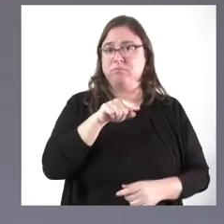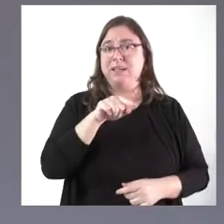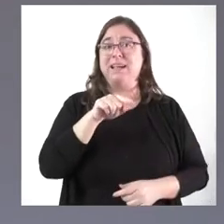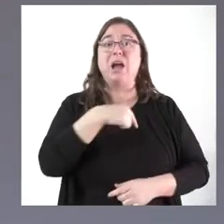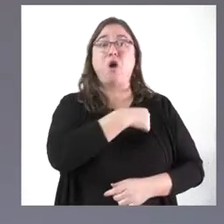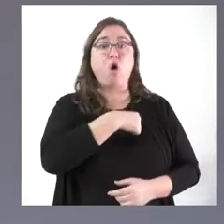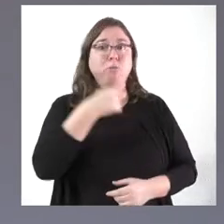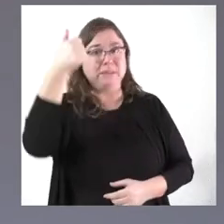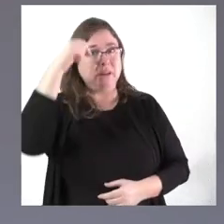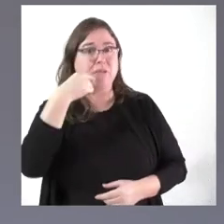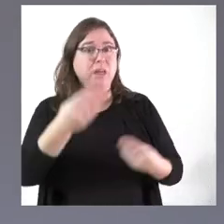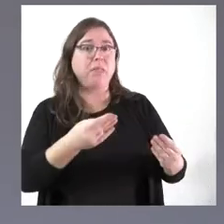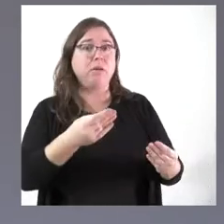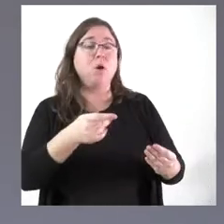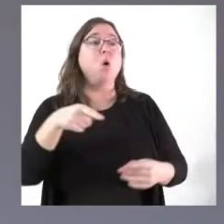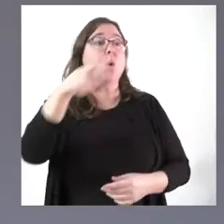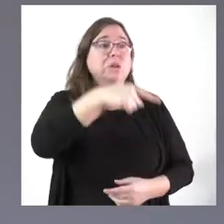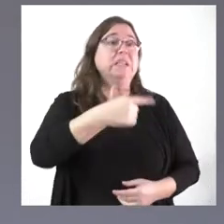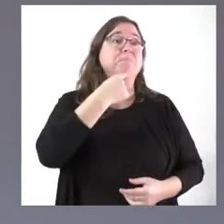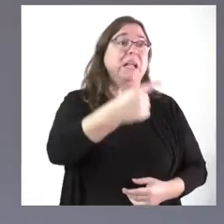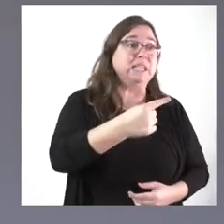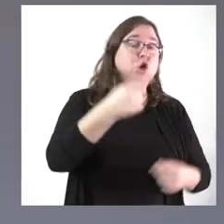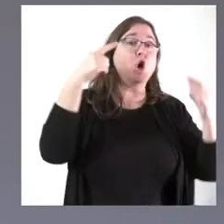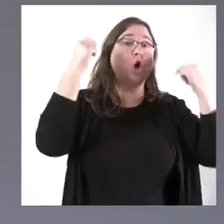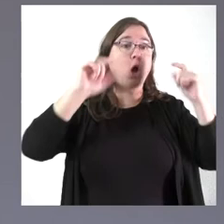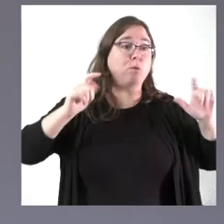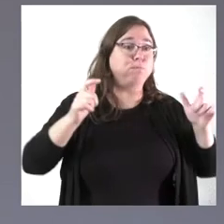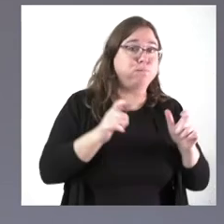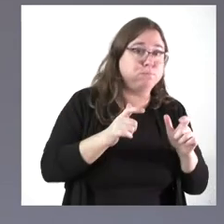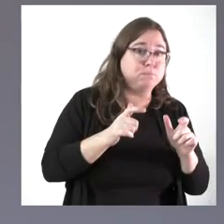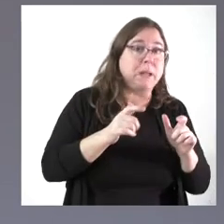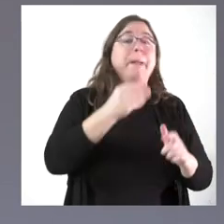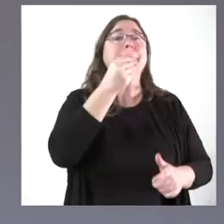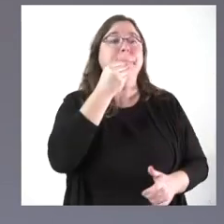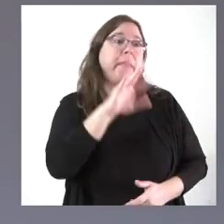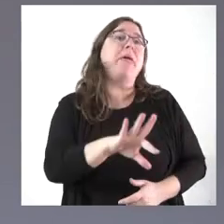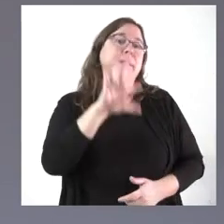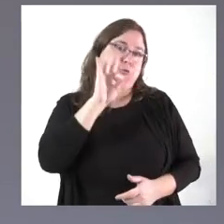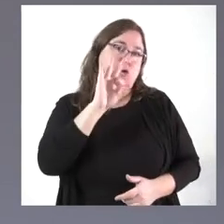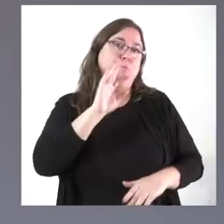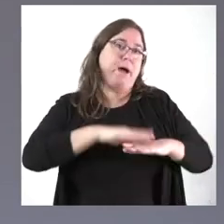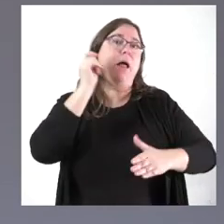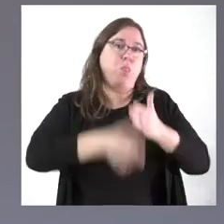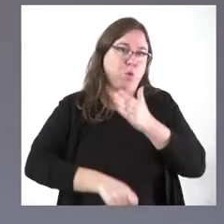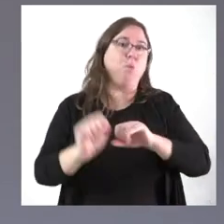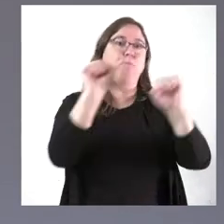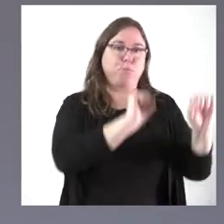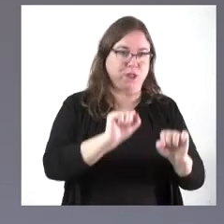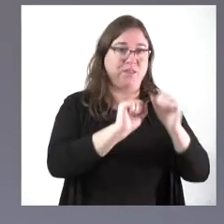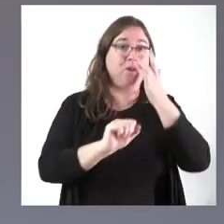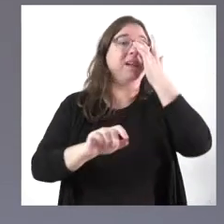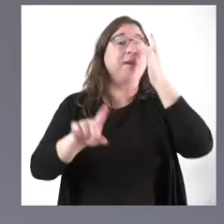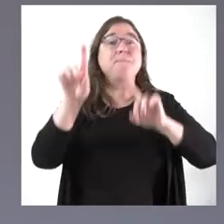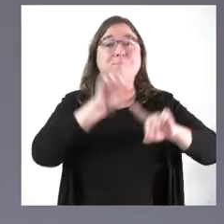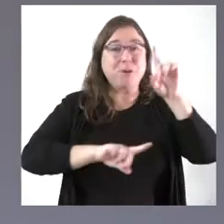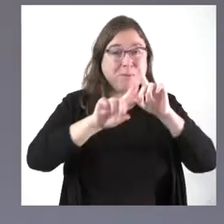comisario lo único que hizo es Ustedes han dicho que el lobo está en regresión por lo tanto me parece bien que tomen decisiones para endurecer su protección pero el problema es